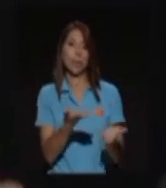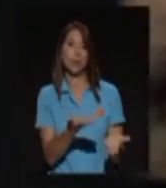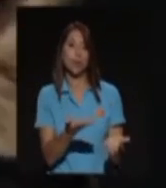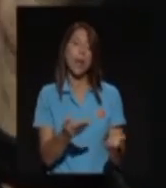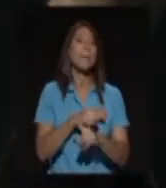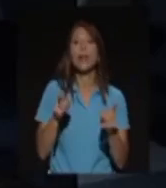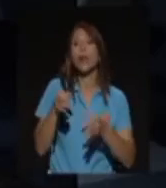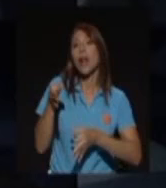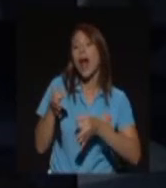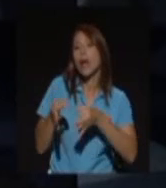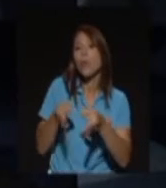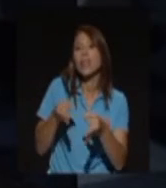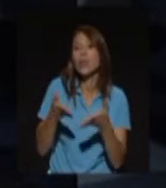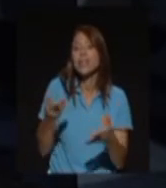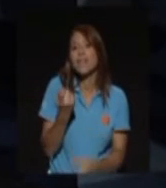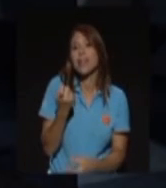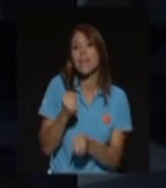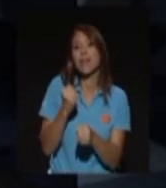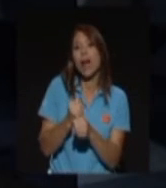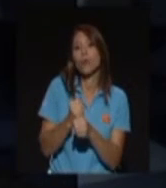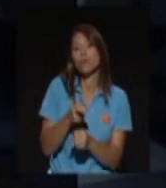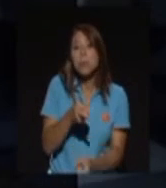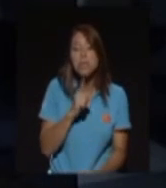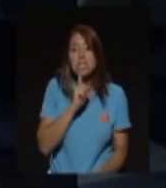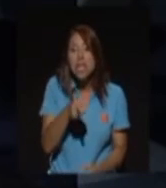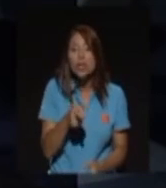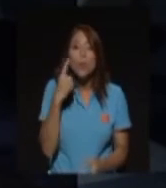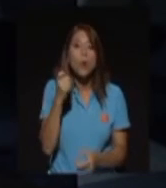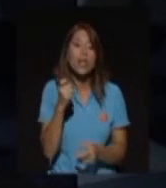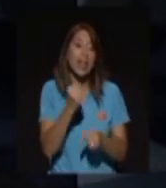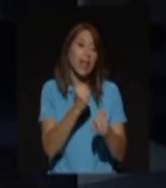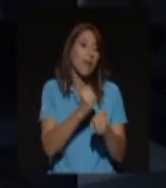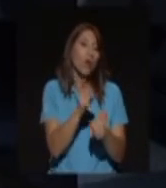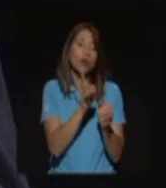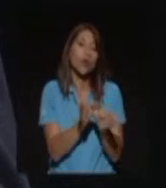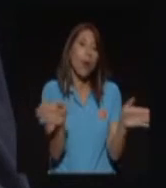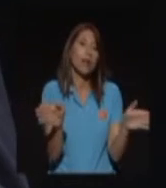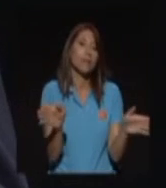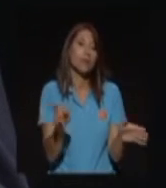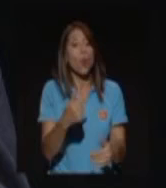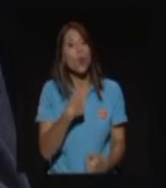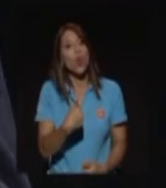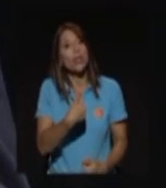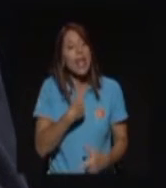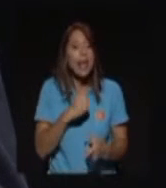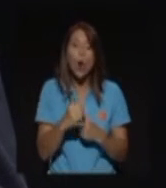es cierto, porque el trabajo no es global, sino uno tiene o no tiene trabajo. Bueno,